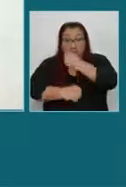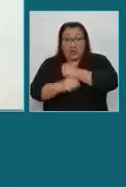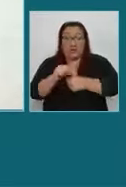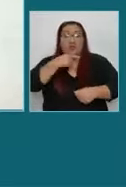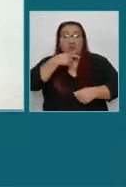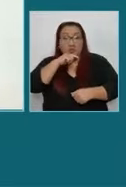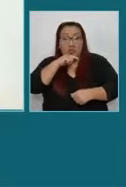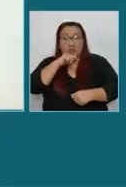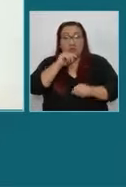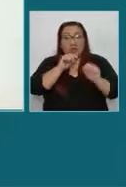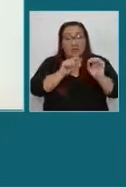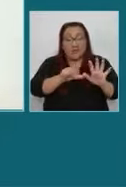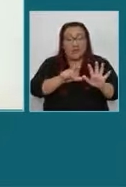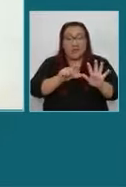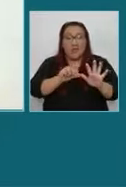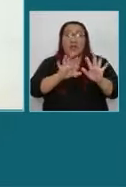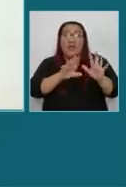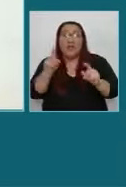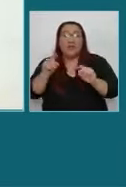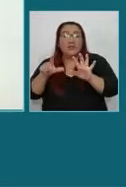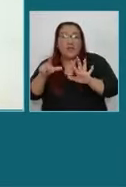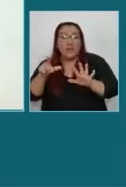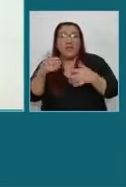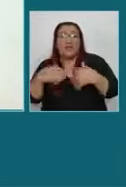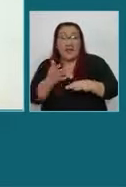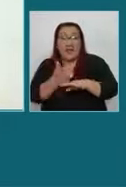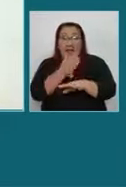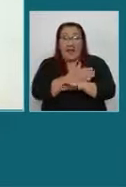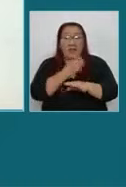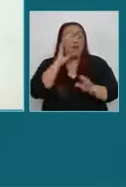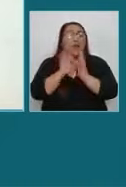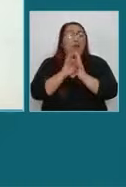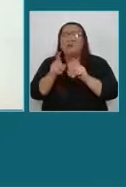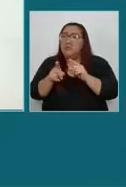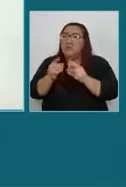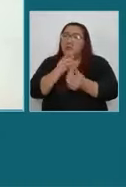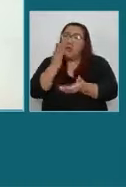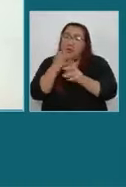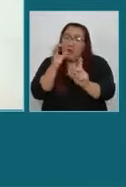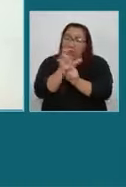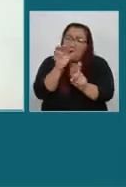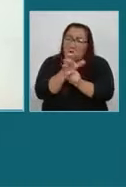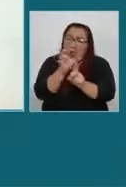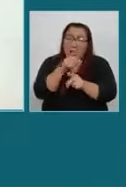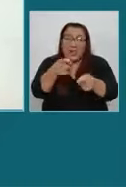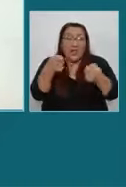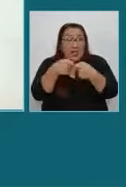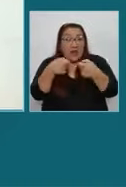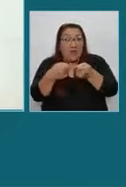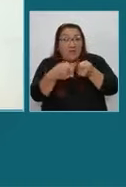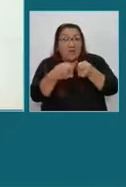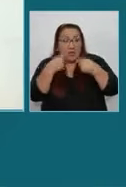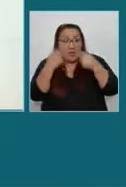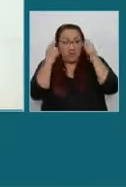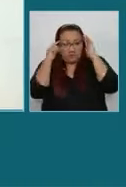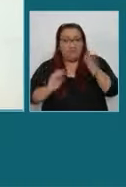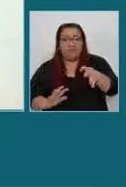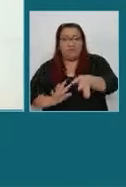una de 7, y saber que pueden estar o han estado expuestas a algún tipo de acoso en línea me pone los pelos de